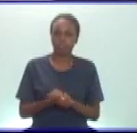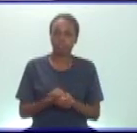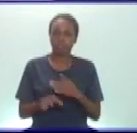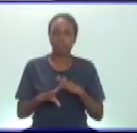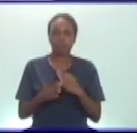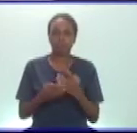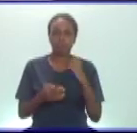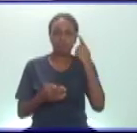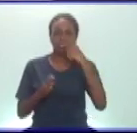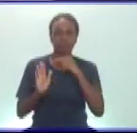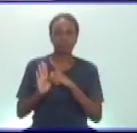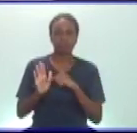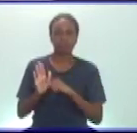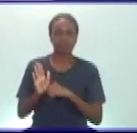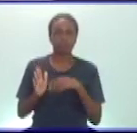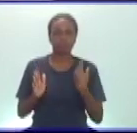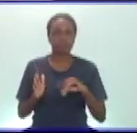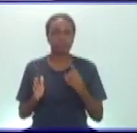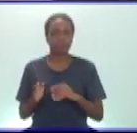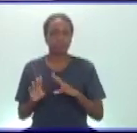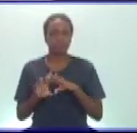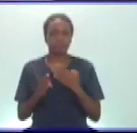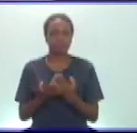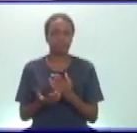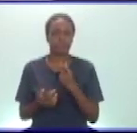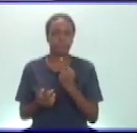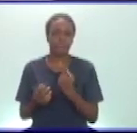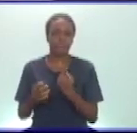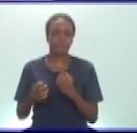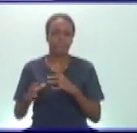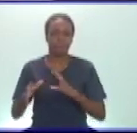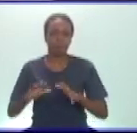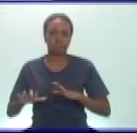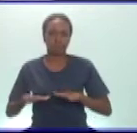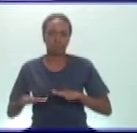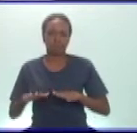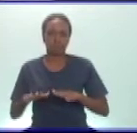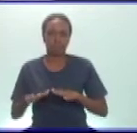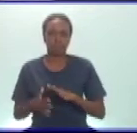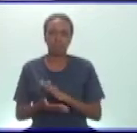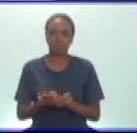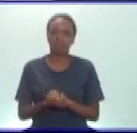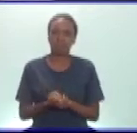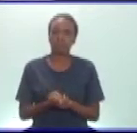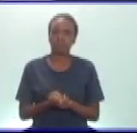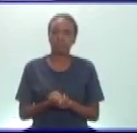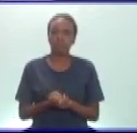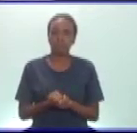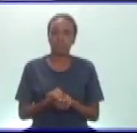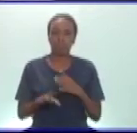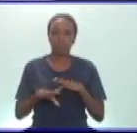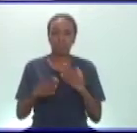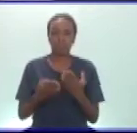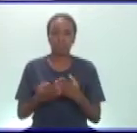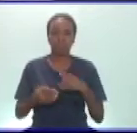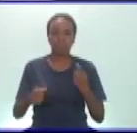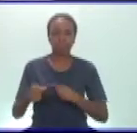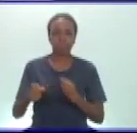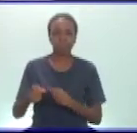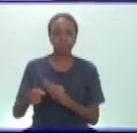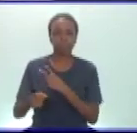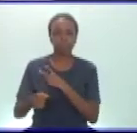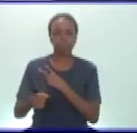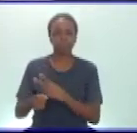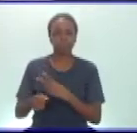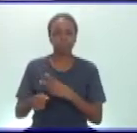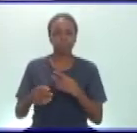por su evidente unidad de acción en un solo lugar, el campo de Troya. Su contenido es exclusivamente de guerra y sus héroes son